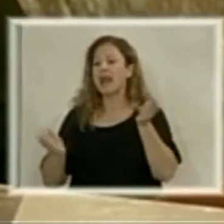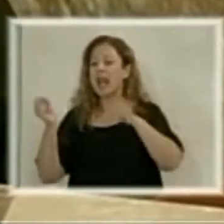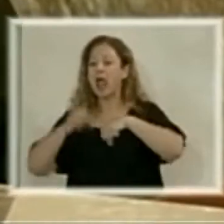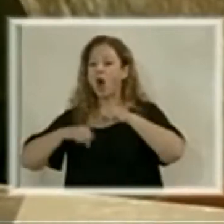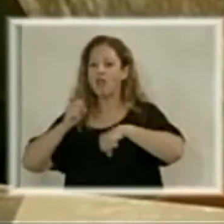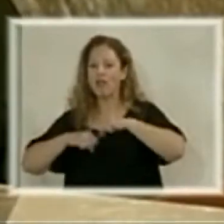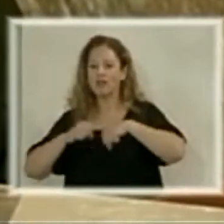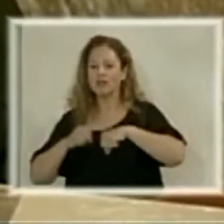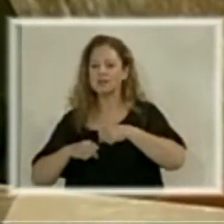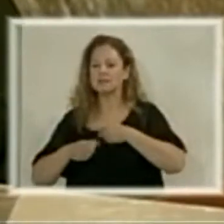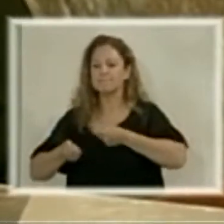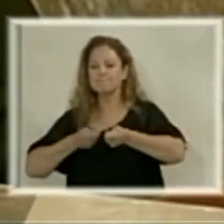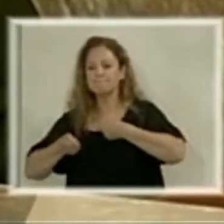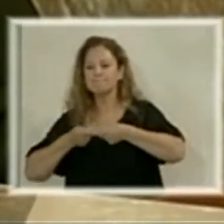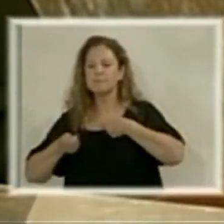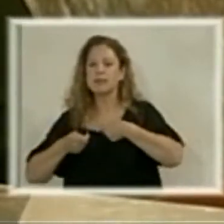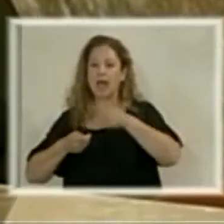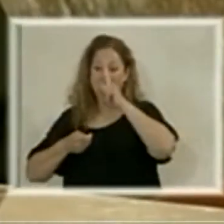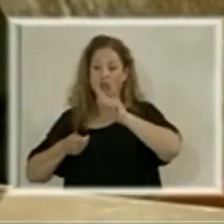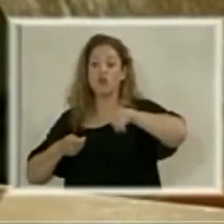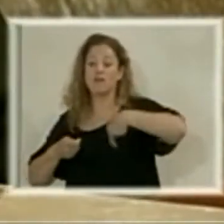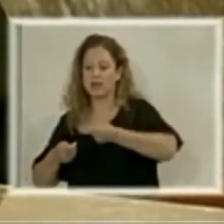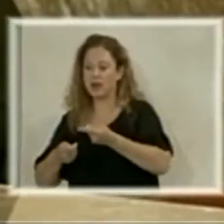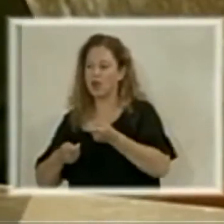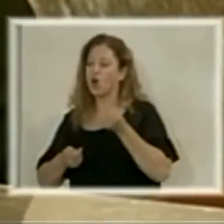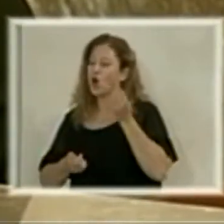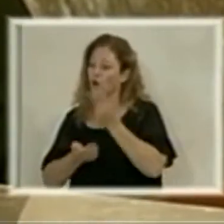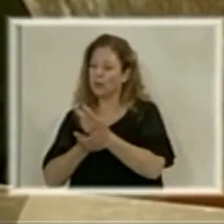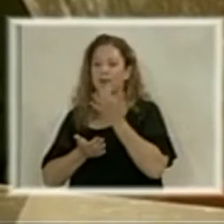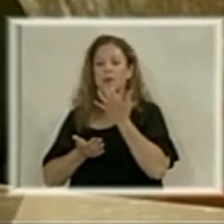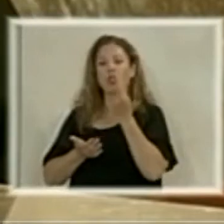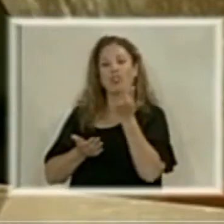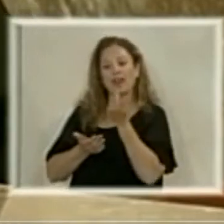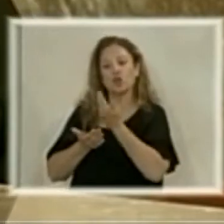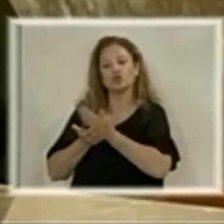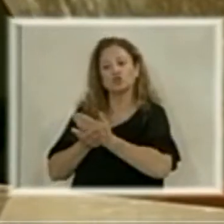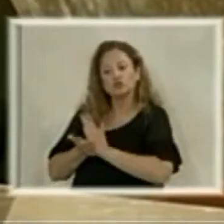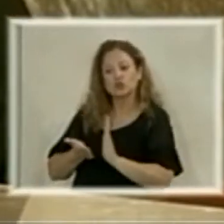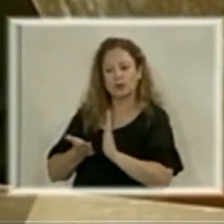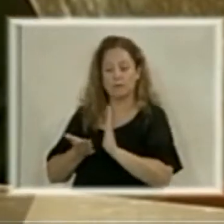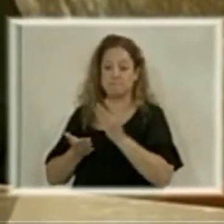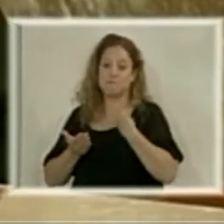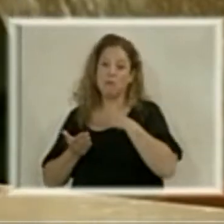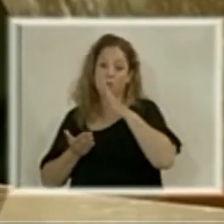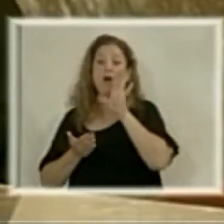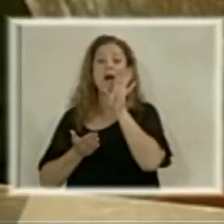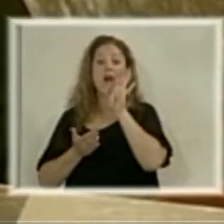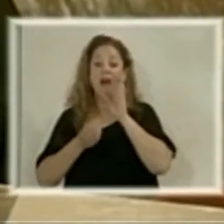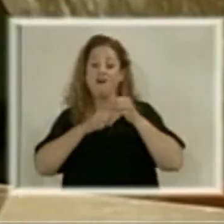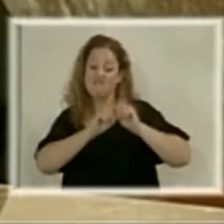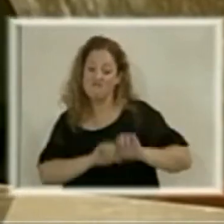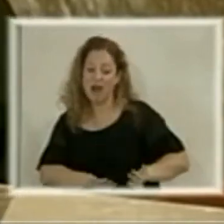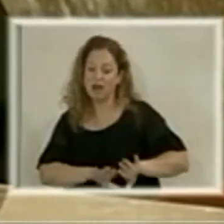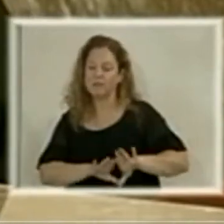intenten que en los presupuestos generales del 2018 ese posible remanente que nos quede de la baja se pudiera aplicar